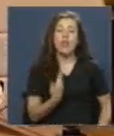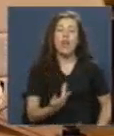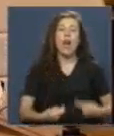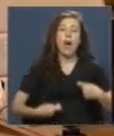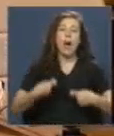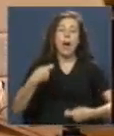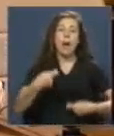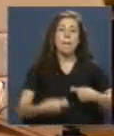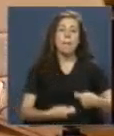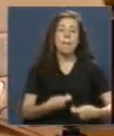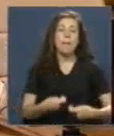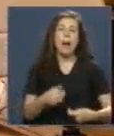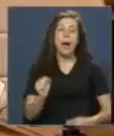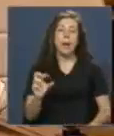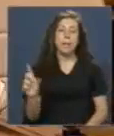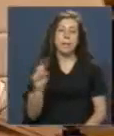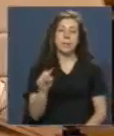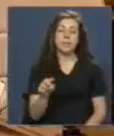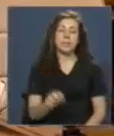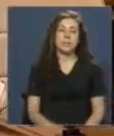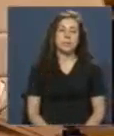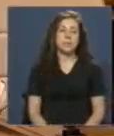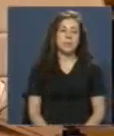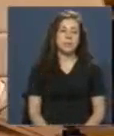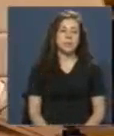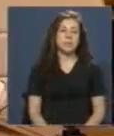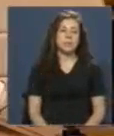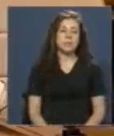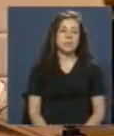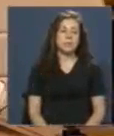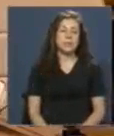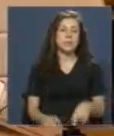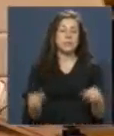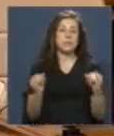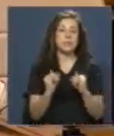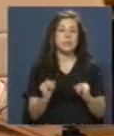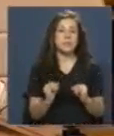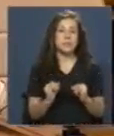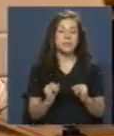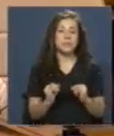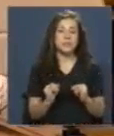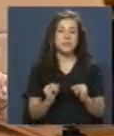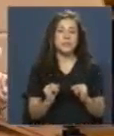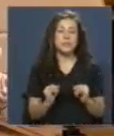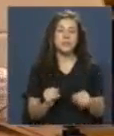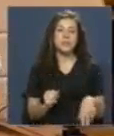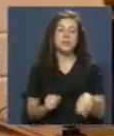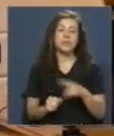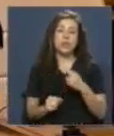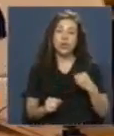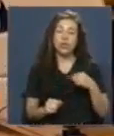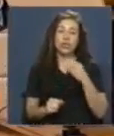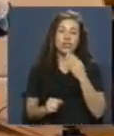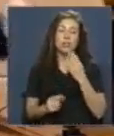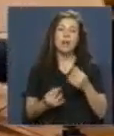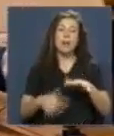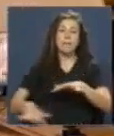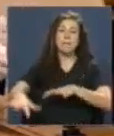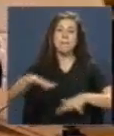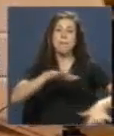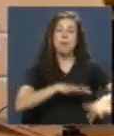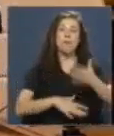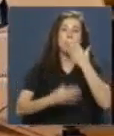aporte previsional solidario. Porque de esa manera vamos además a dinamizar la